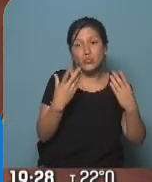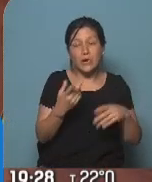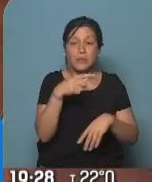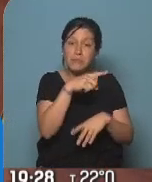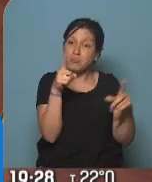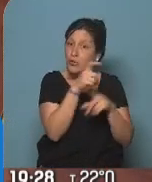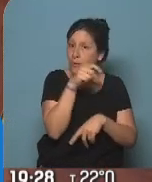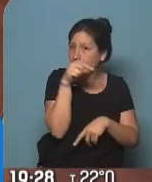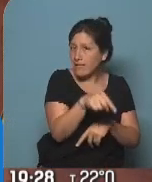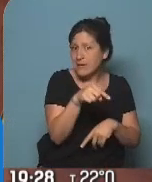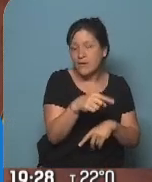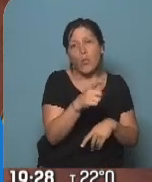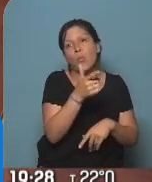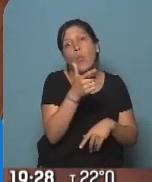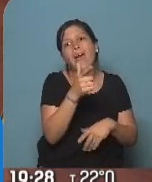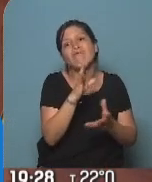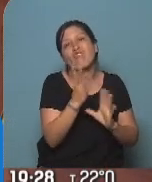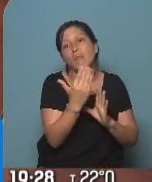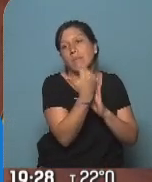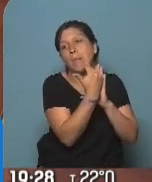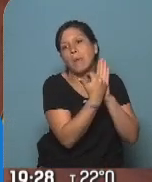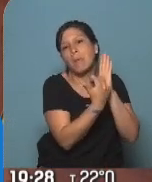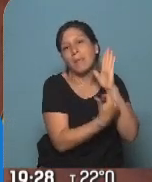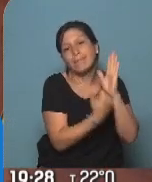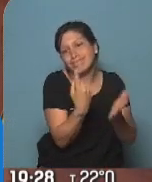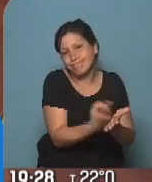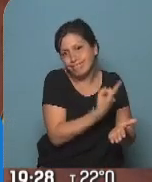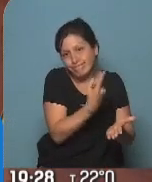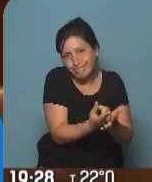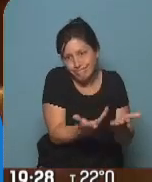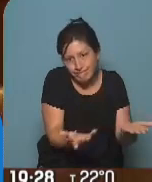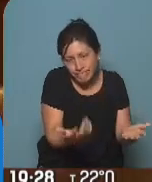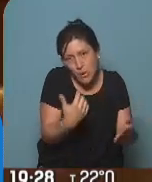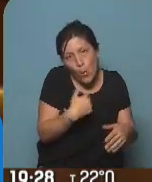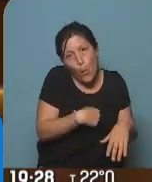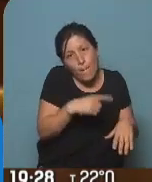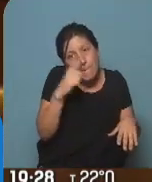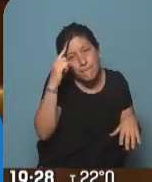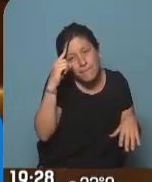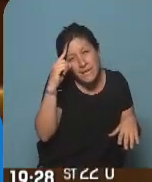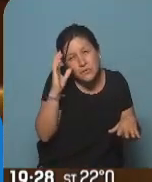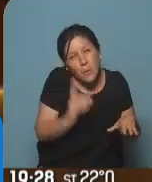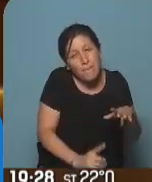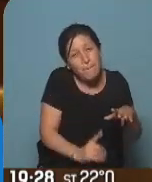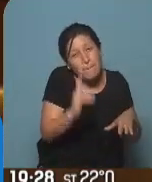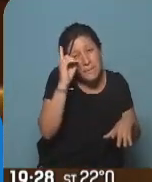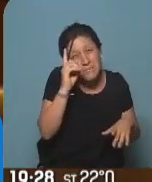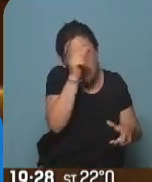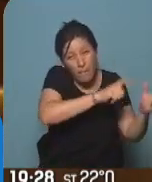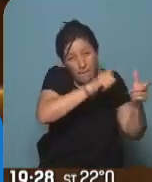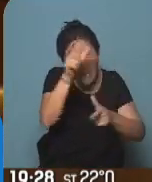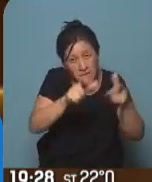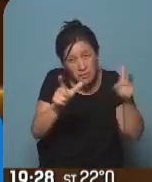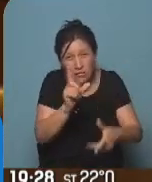de este tipo no es que haya un método, digamos. En realidad yo creo que ante todo requiere que los actores que tienen